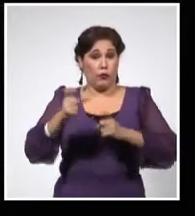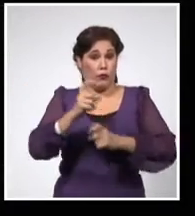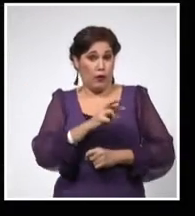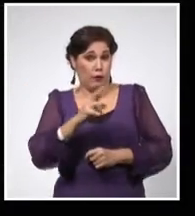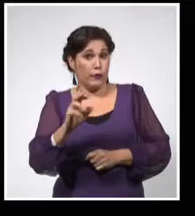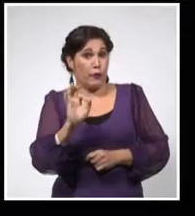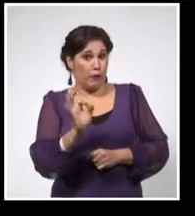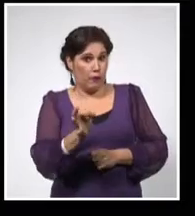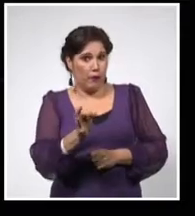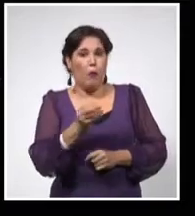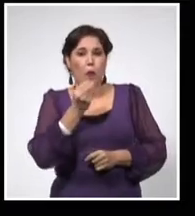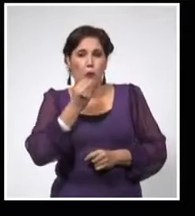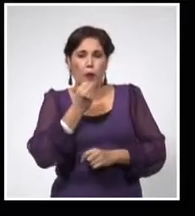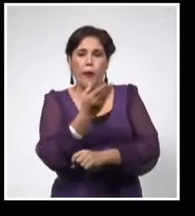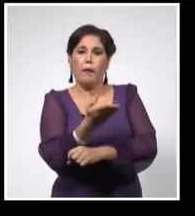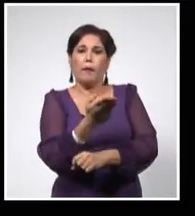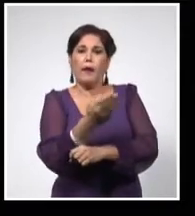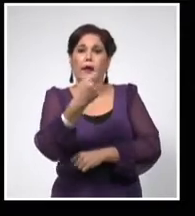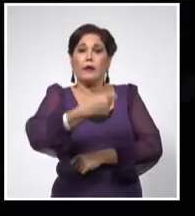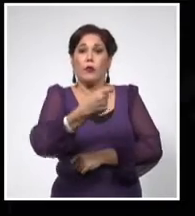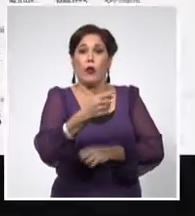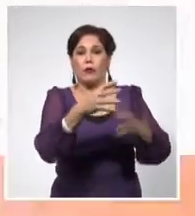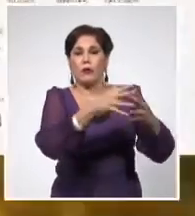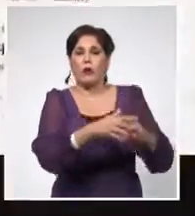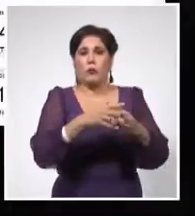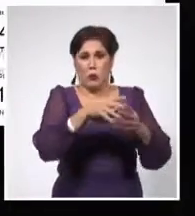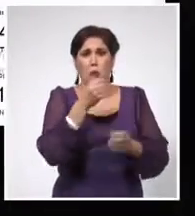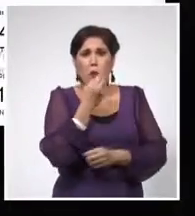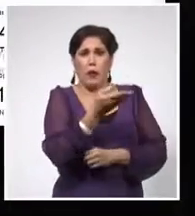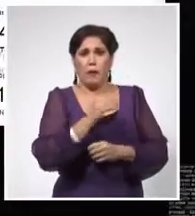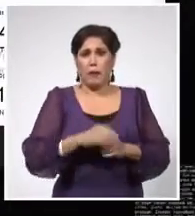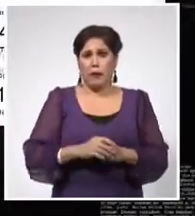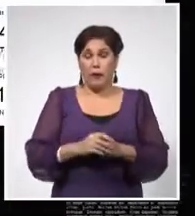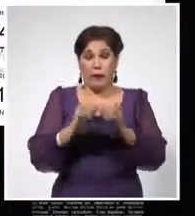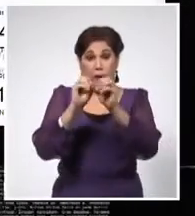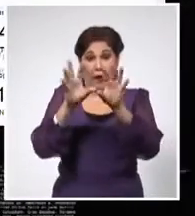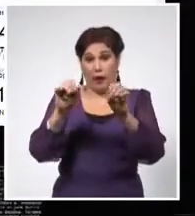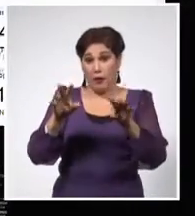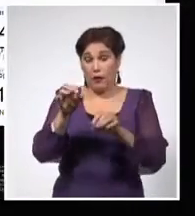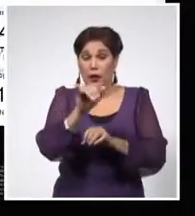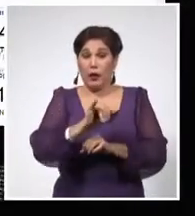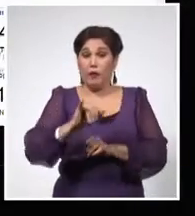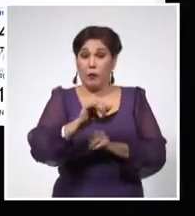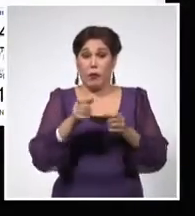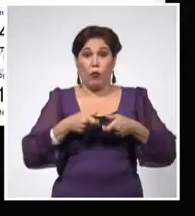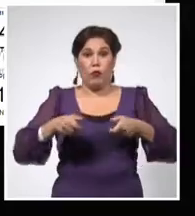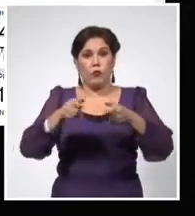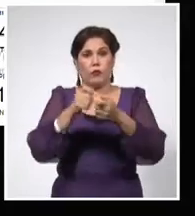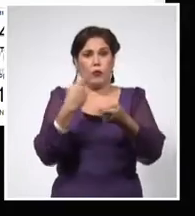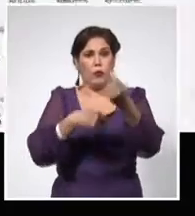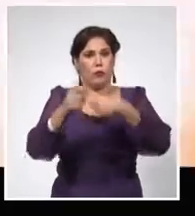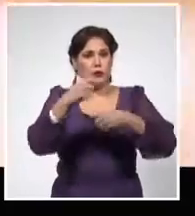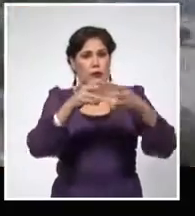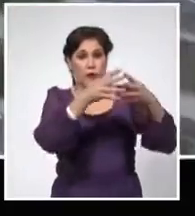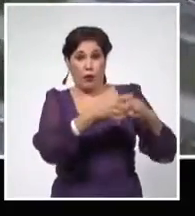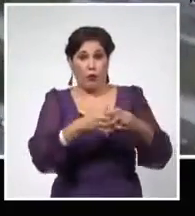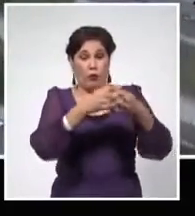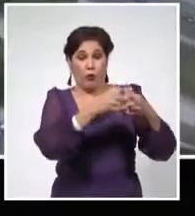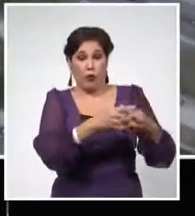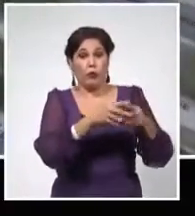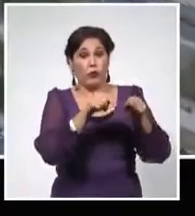se le podrá demandar en los tribunales federales de Estados Unidos. Datos publicados por el Consejo Comercial y Económico Estados